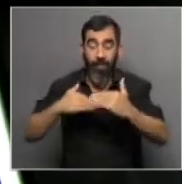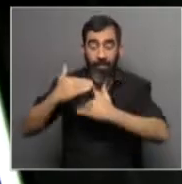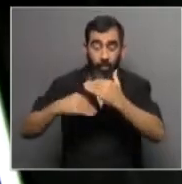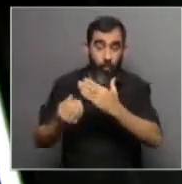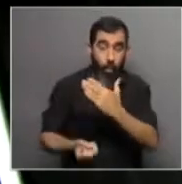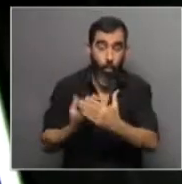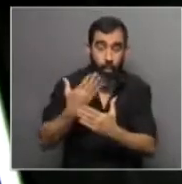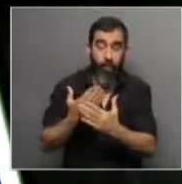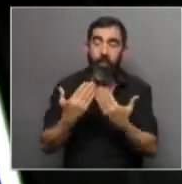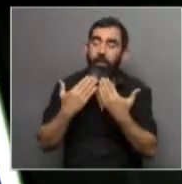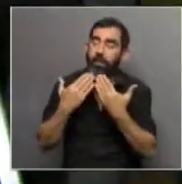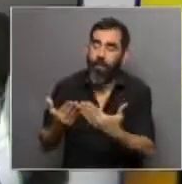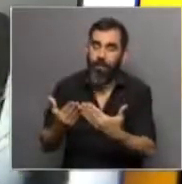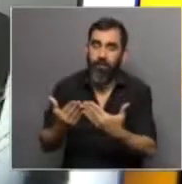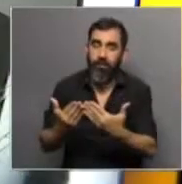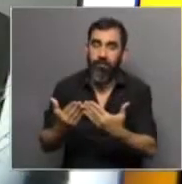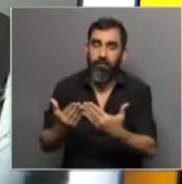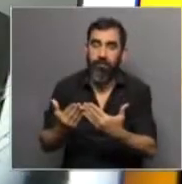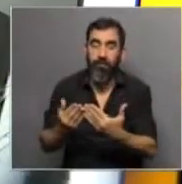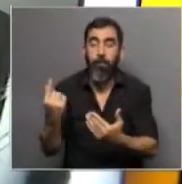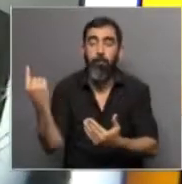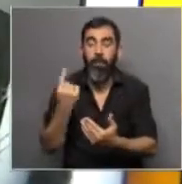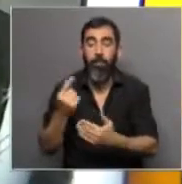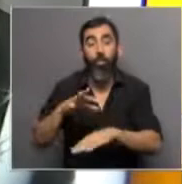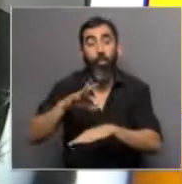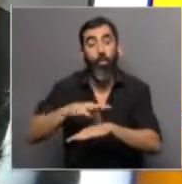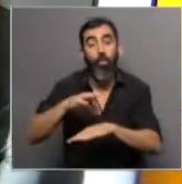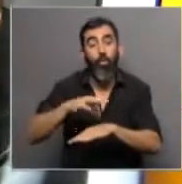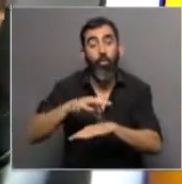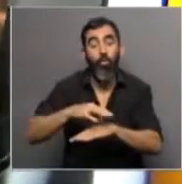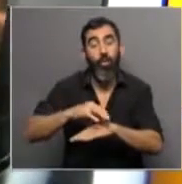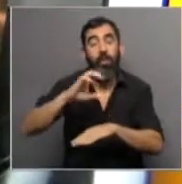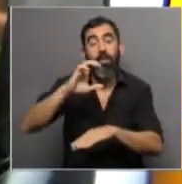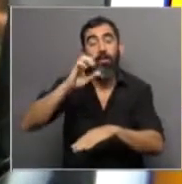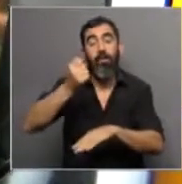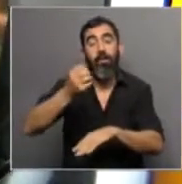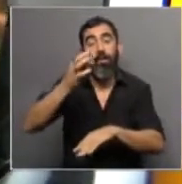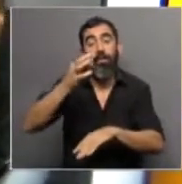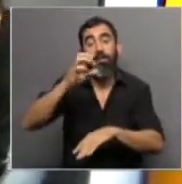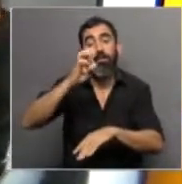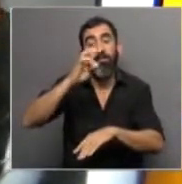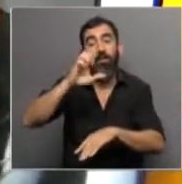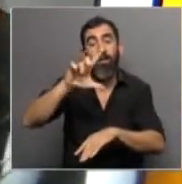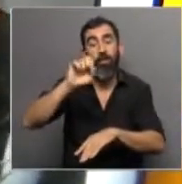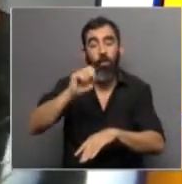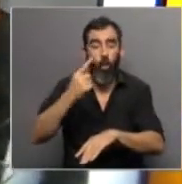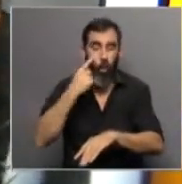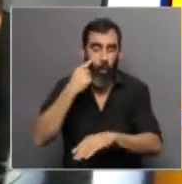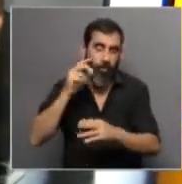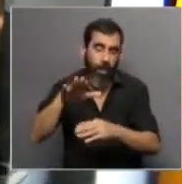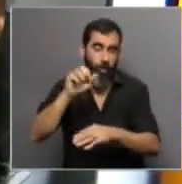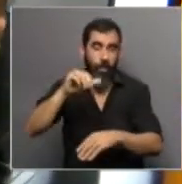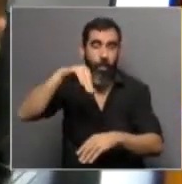generando. Le agradecemos muchísimo estos minutos a la doctora María Casteló, Marita, para todos quienes la